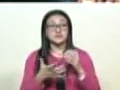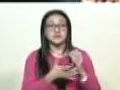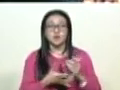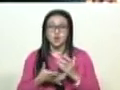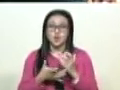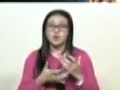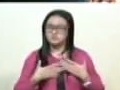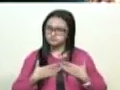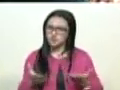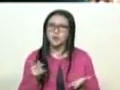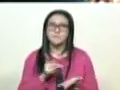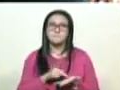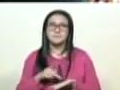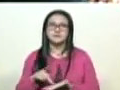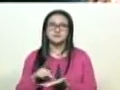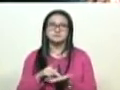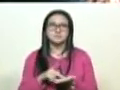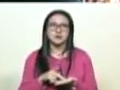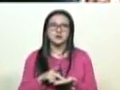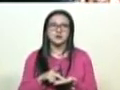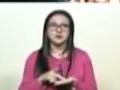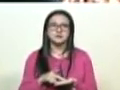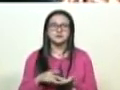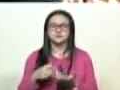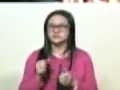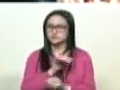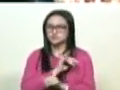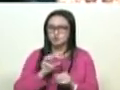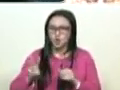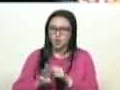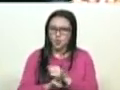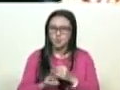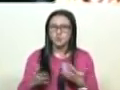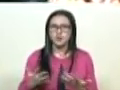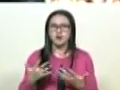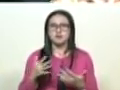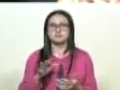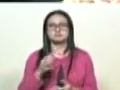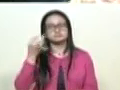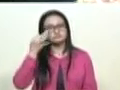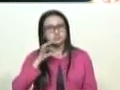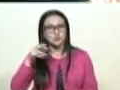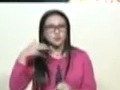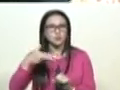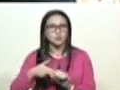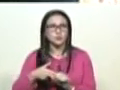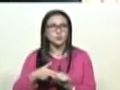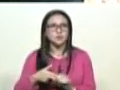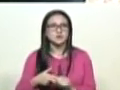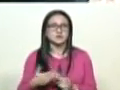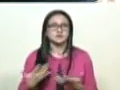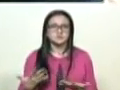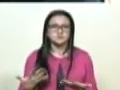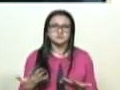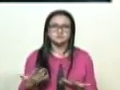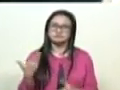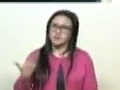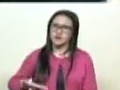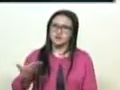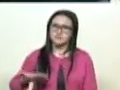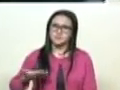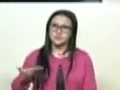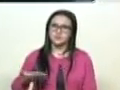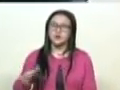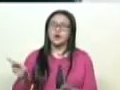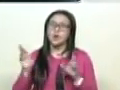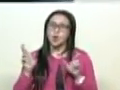dispuesta a participar en la minería del petro, en el software para la minería, la criptominería del petro, bueno, ya es una señal importante y